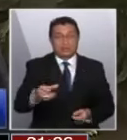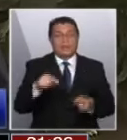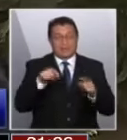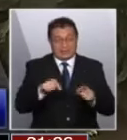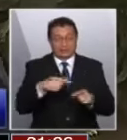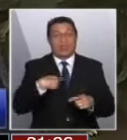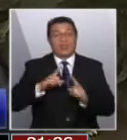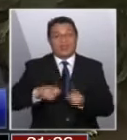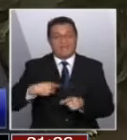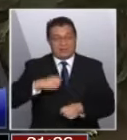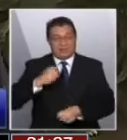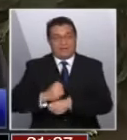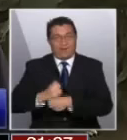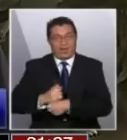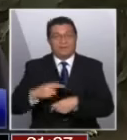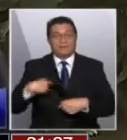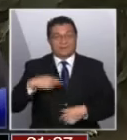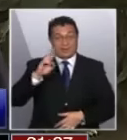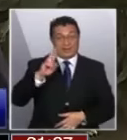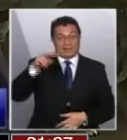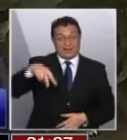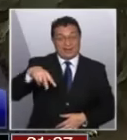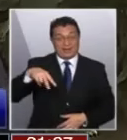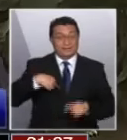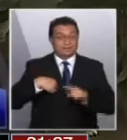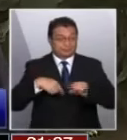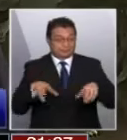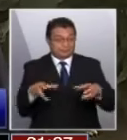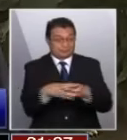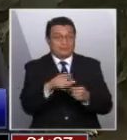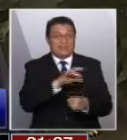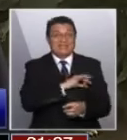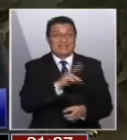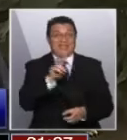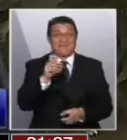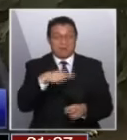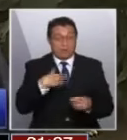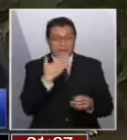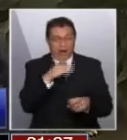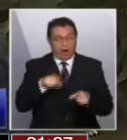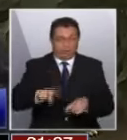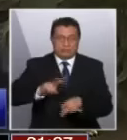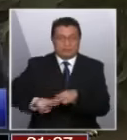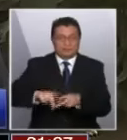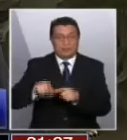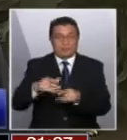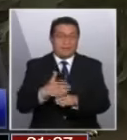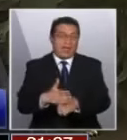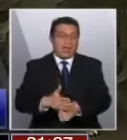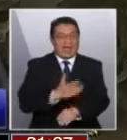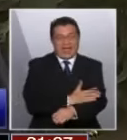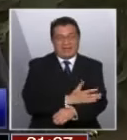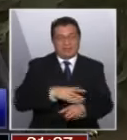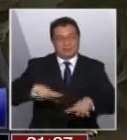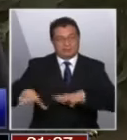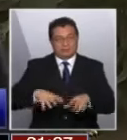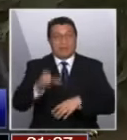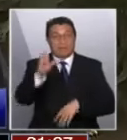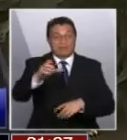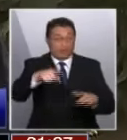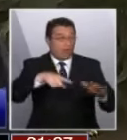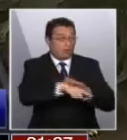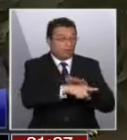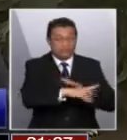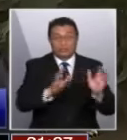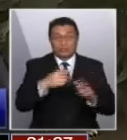trabajar y en eso renovaci el partido de chile vamos que mejor lo ha hecho porque a tomado medidas anticipadas con personas involucradas